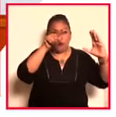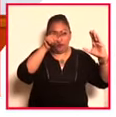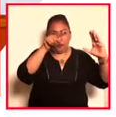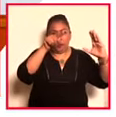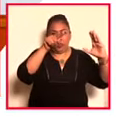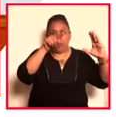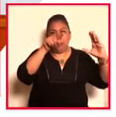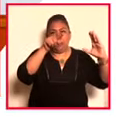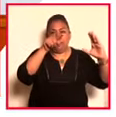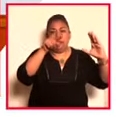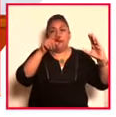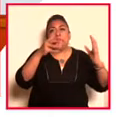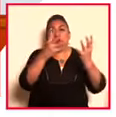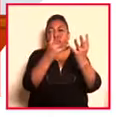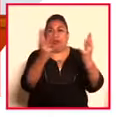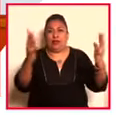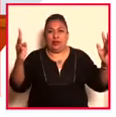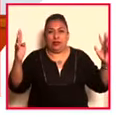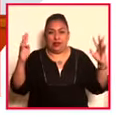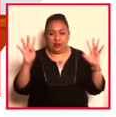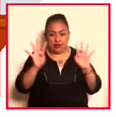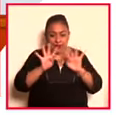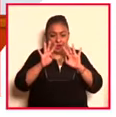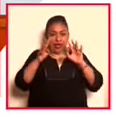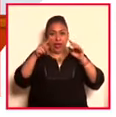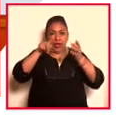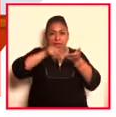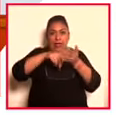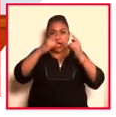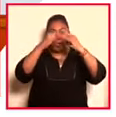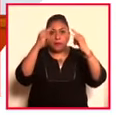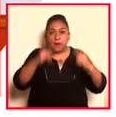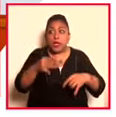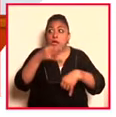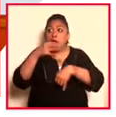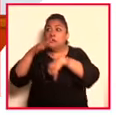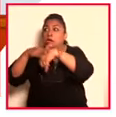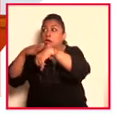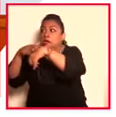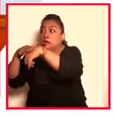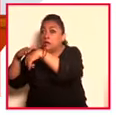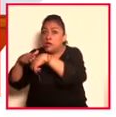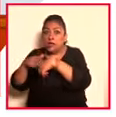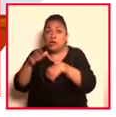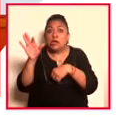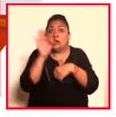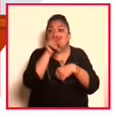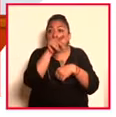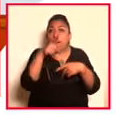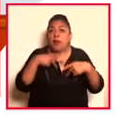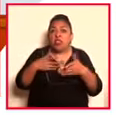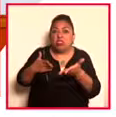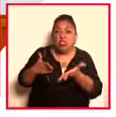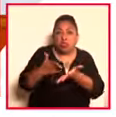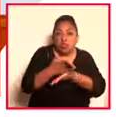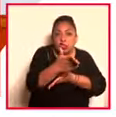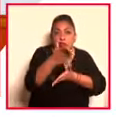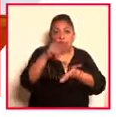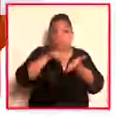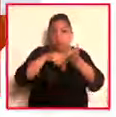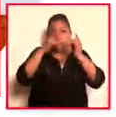en la cerca que bordea el campamento, y empieza a correrse el rumor de que tal vez hay algún intruso o alguien que entró al